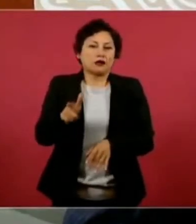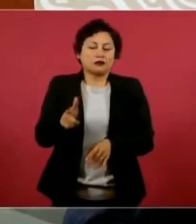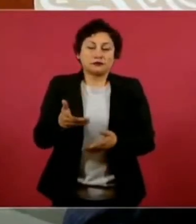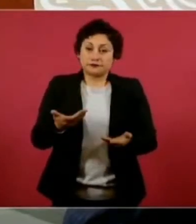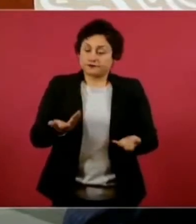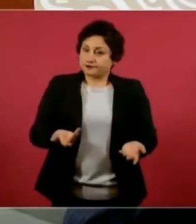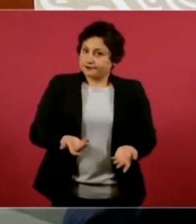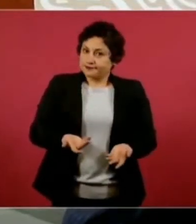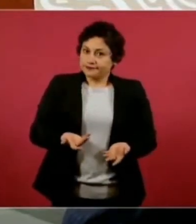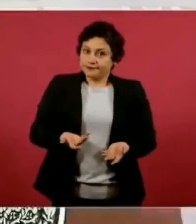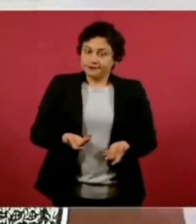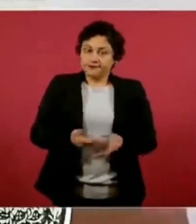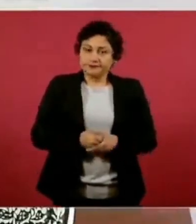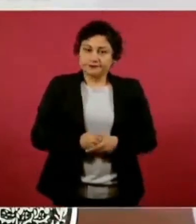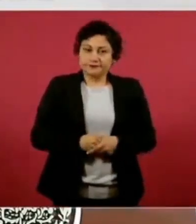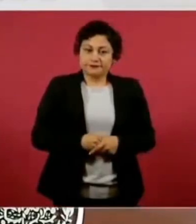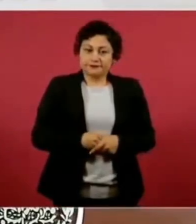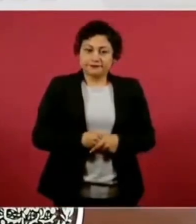Ya